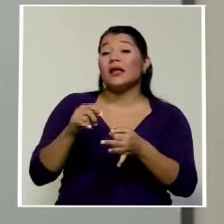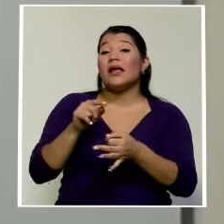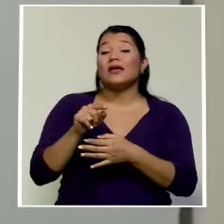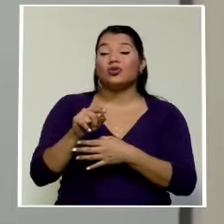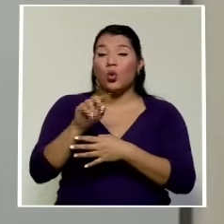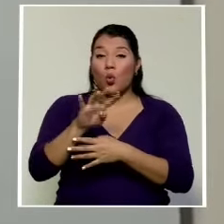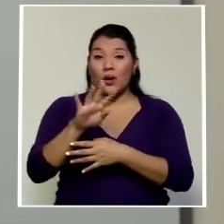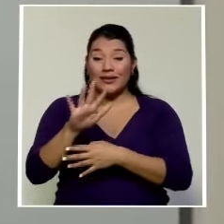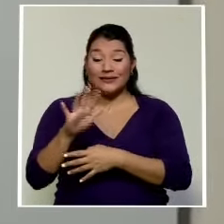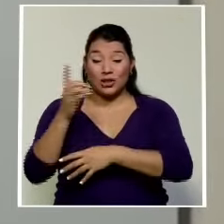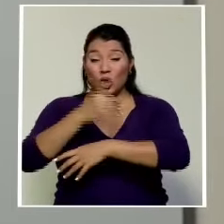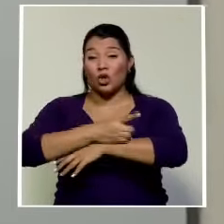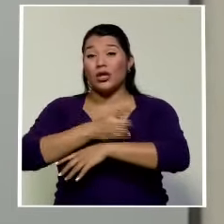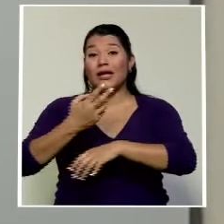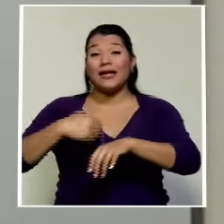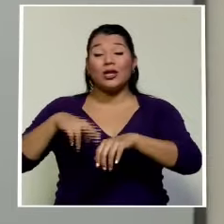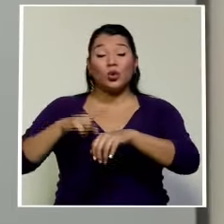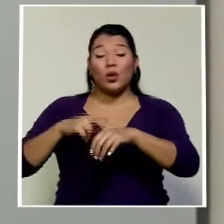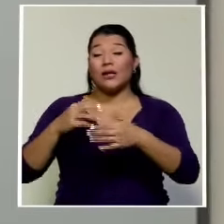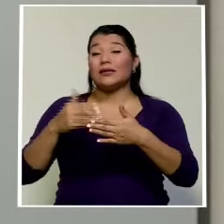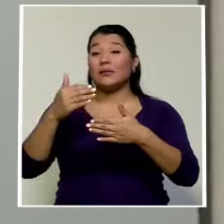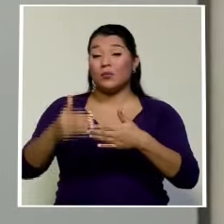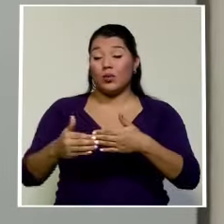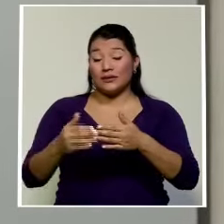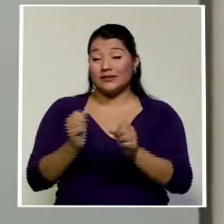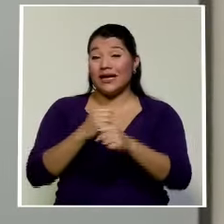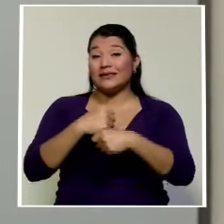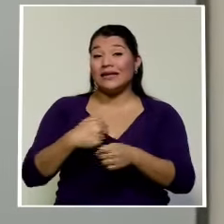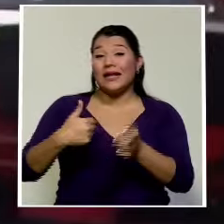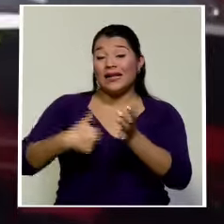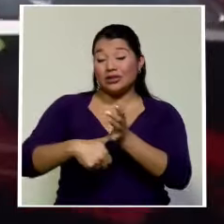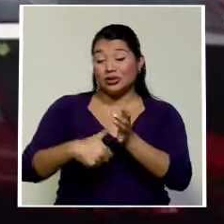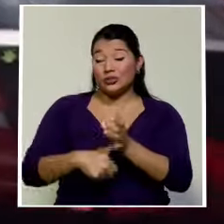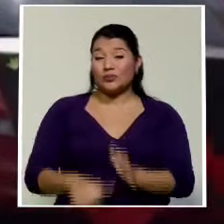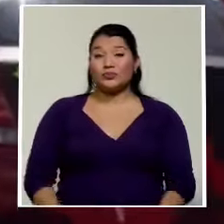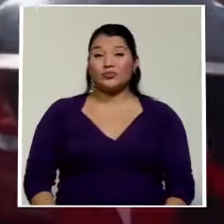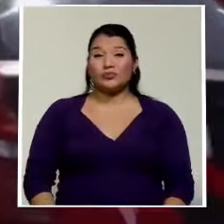naturales después de celebrar las elecciones del primer domingo de febrero.